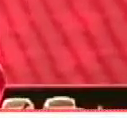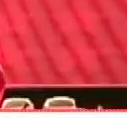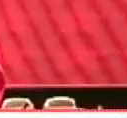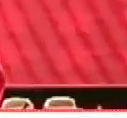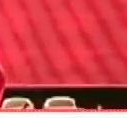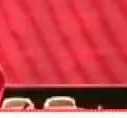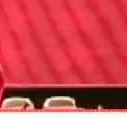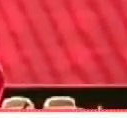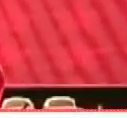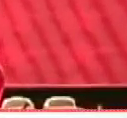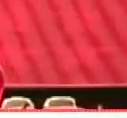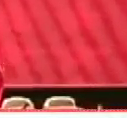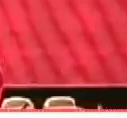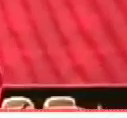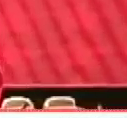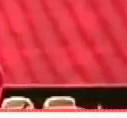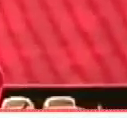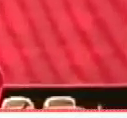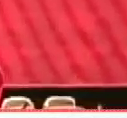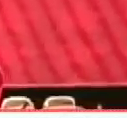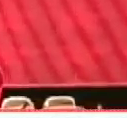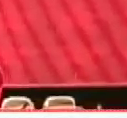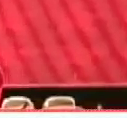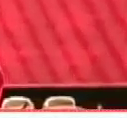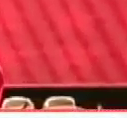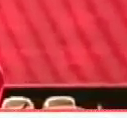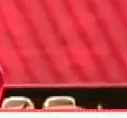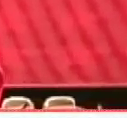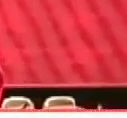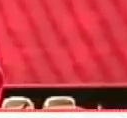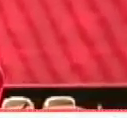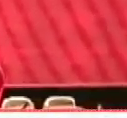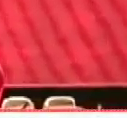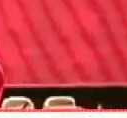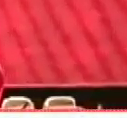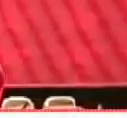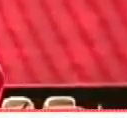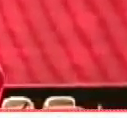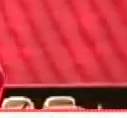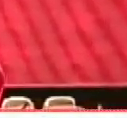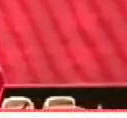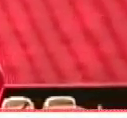Es un nivel de cohesión, organización, identidad,